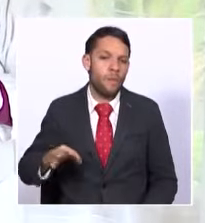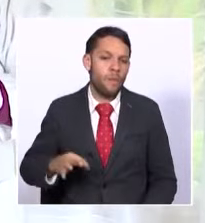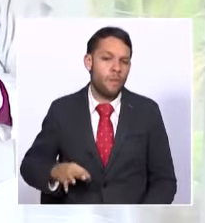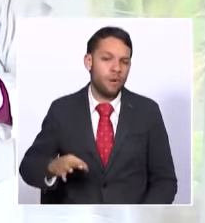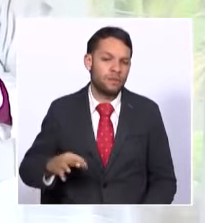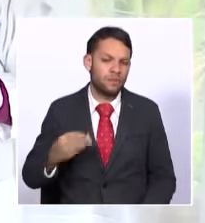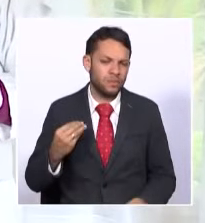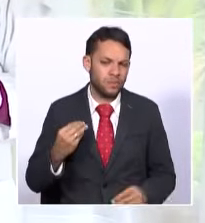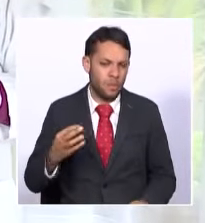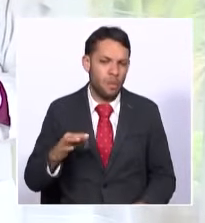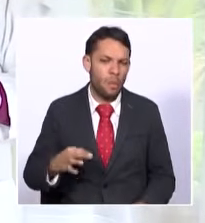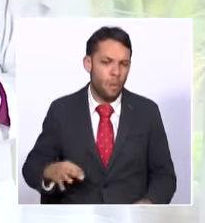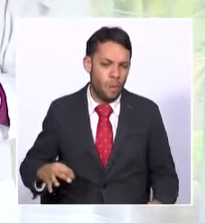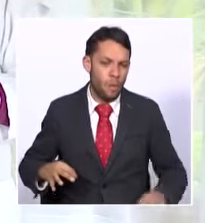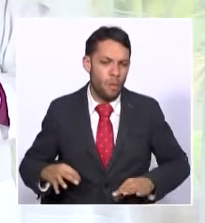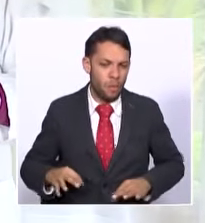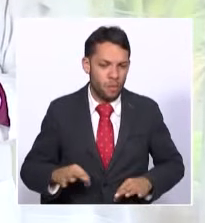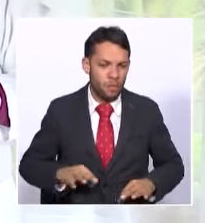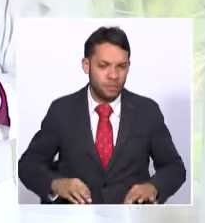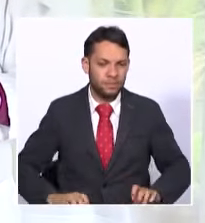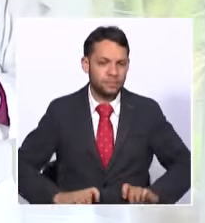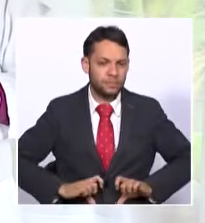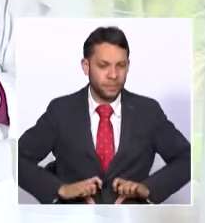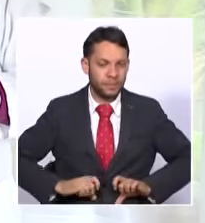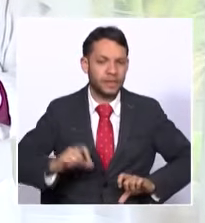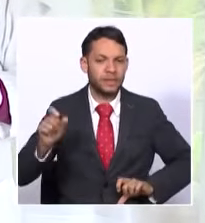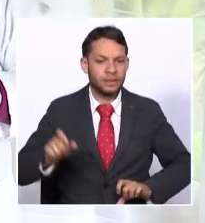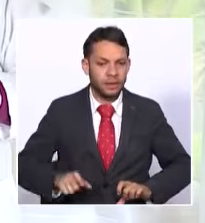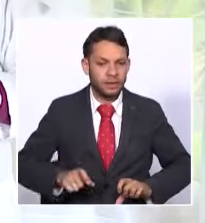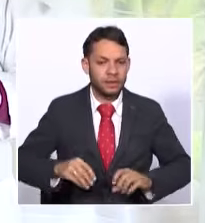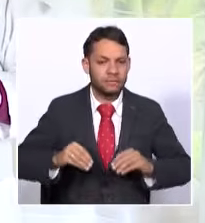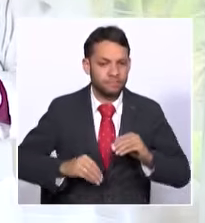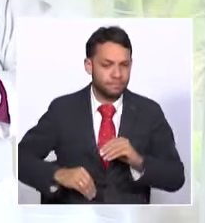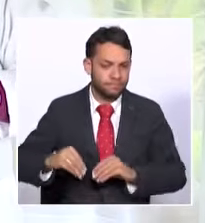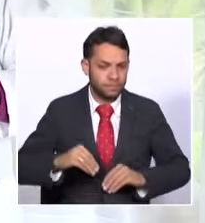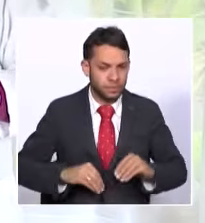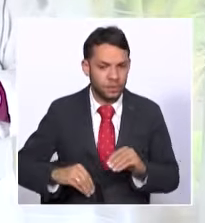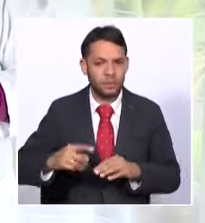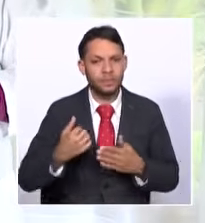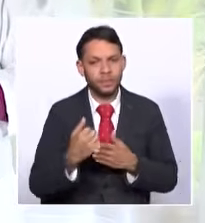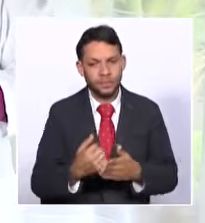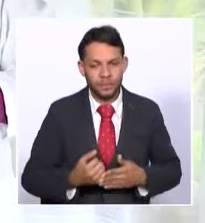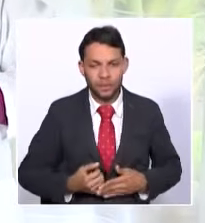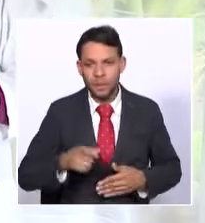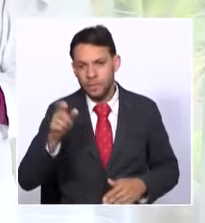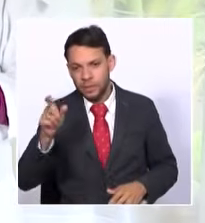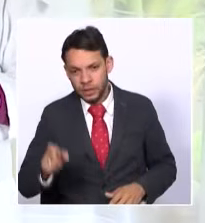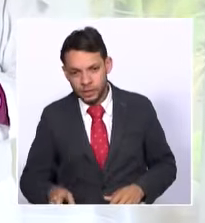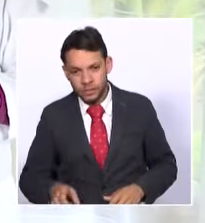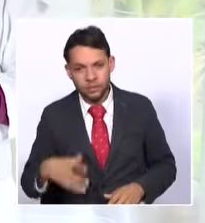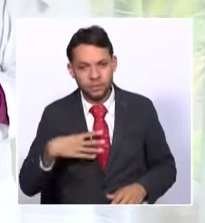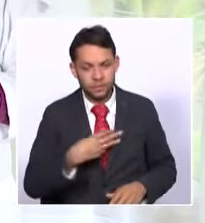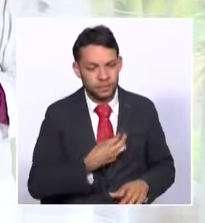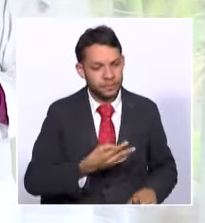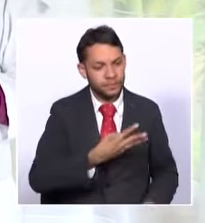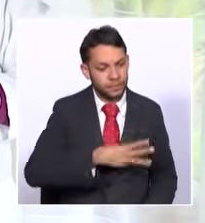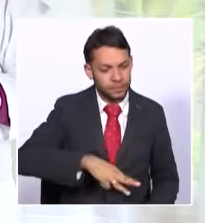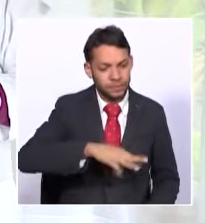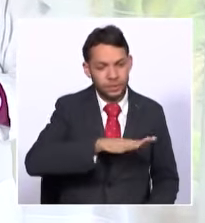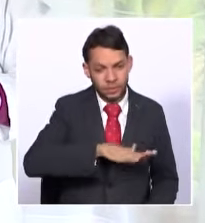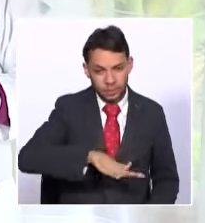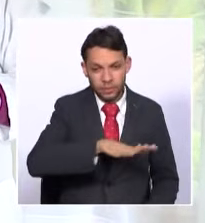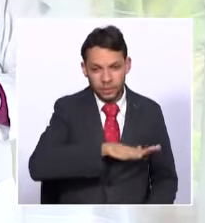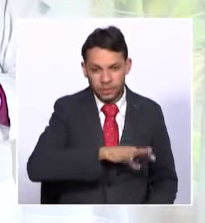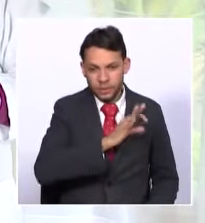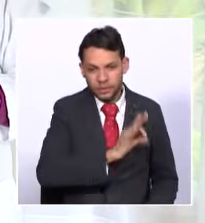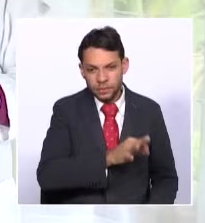riñones. Apoyos diagnósticos. ¿Entienden por qué en el caso de nuestro Parque de la Salud